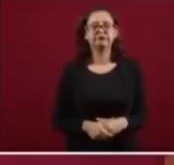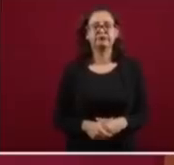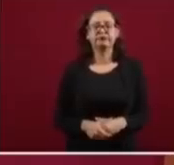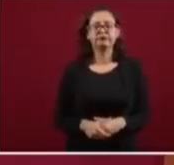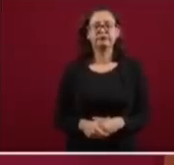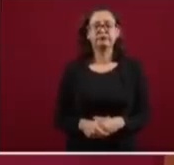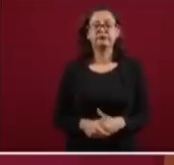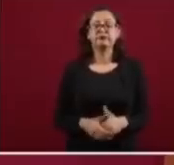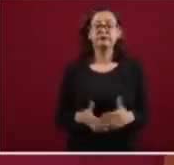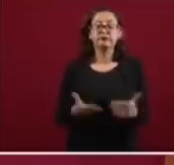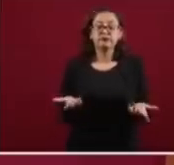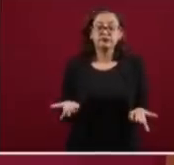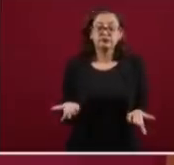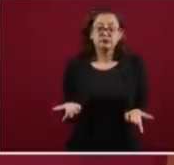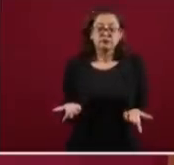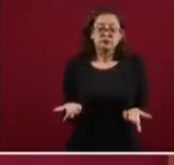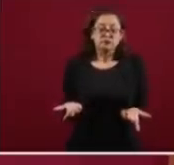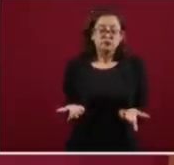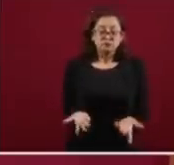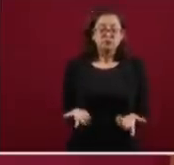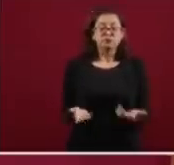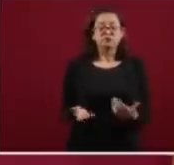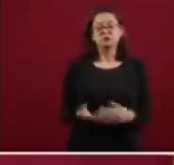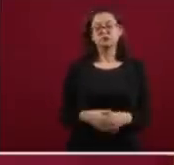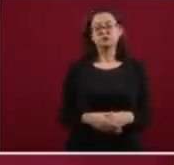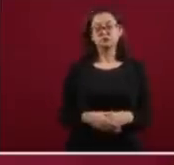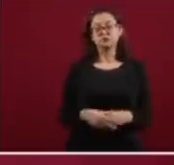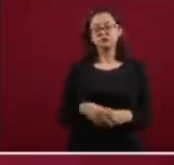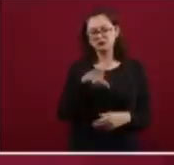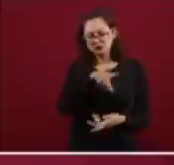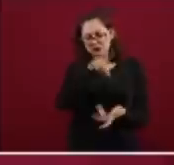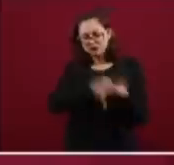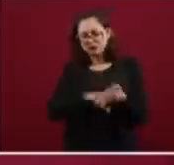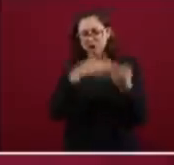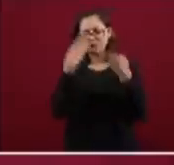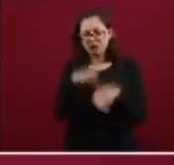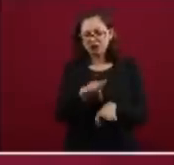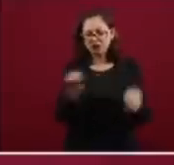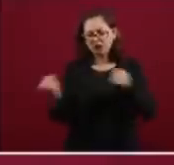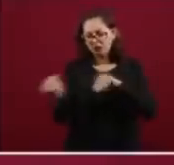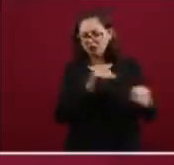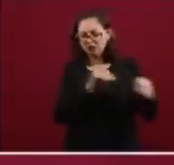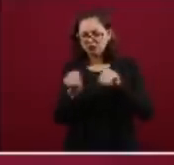entonces si hay esos movimientos de cuenta